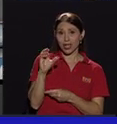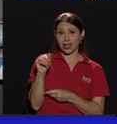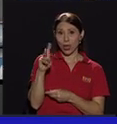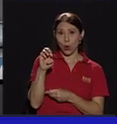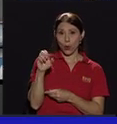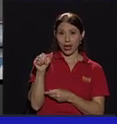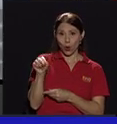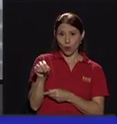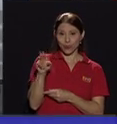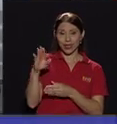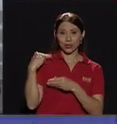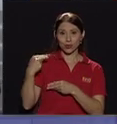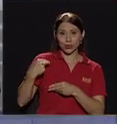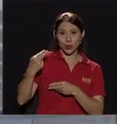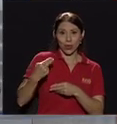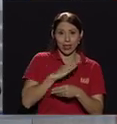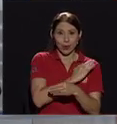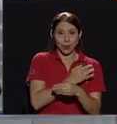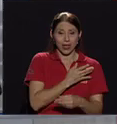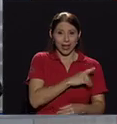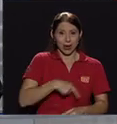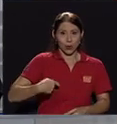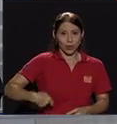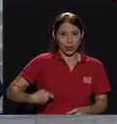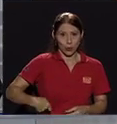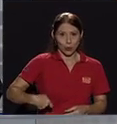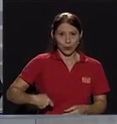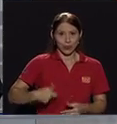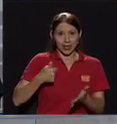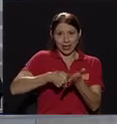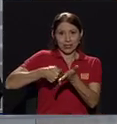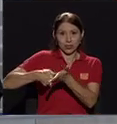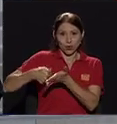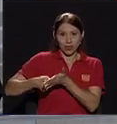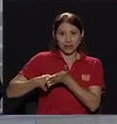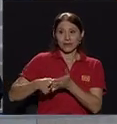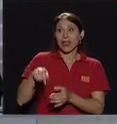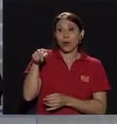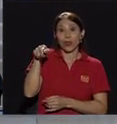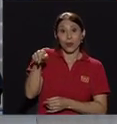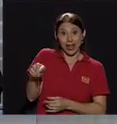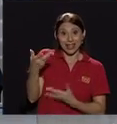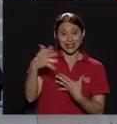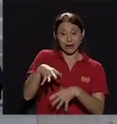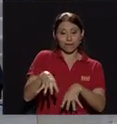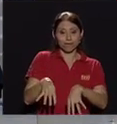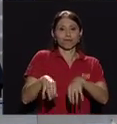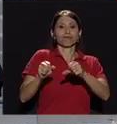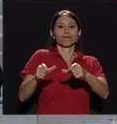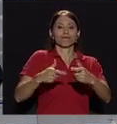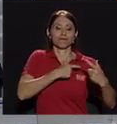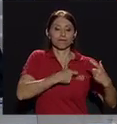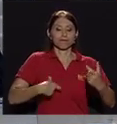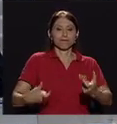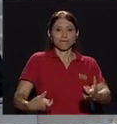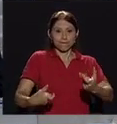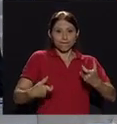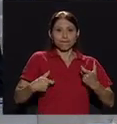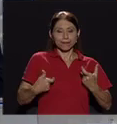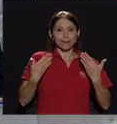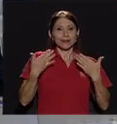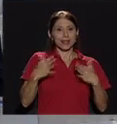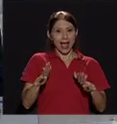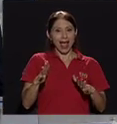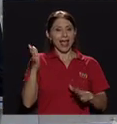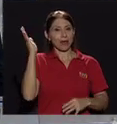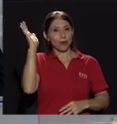Costa Rica, desde ese entonces, él en su discurso de asunción del mando, señala, ¿verdad? Estoy viendo aquí